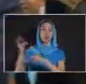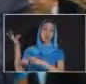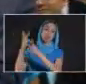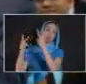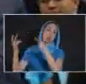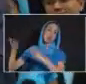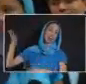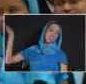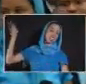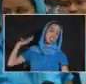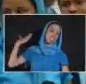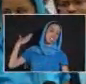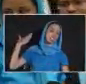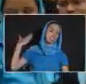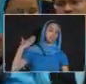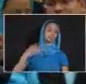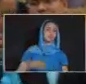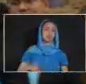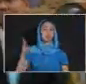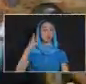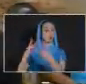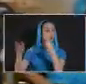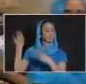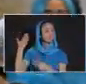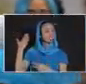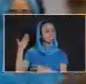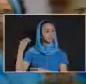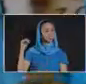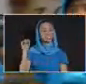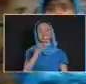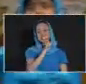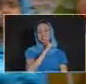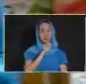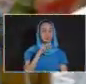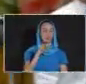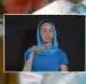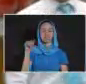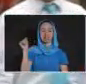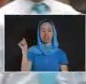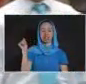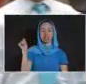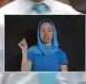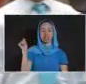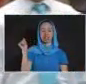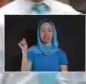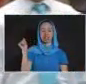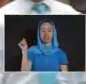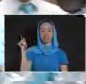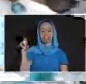Volver atrás, no quiero más, cantábamos antes nosotros. No hay nada que el mundo pueda dar.